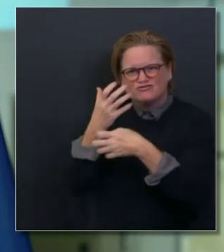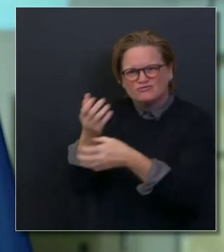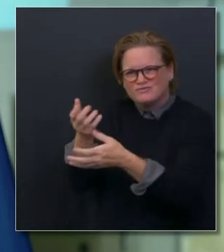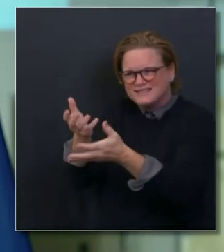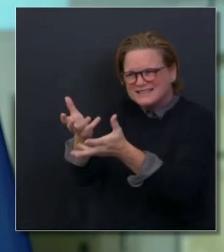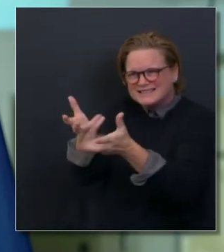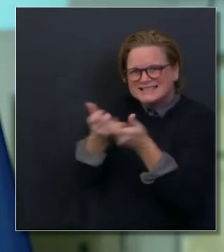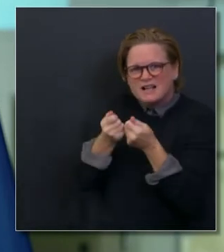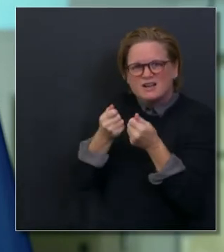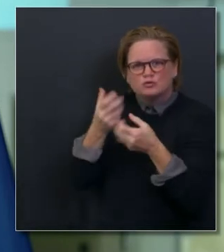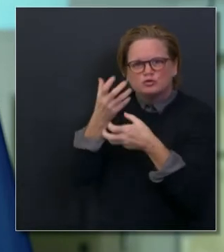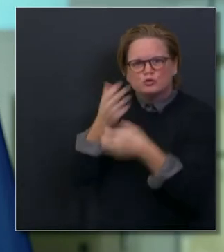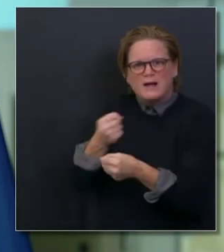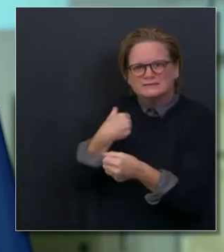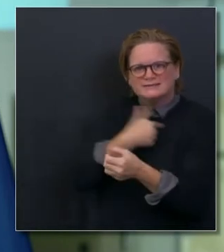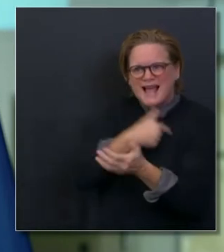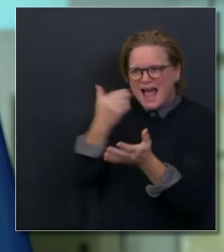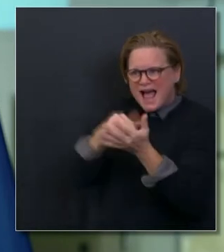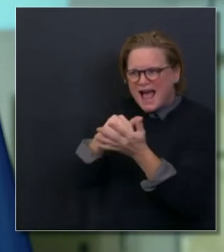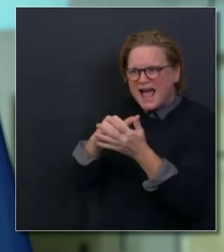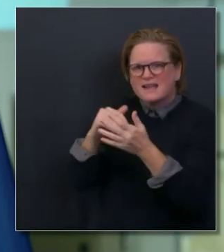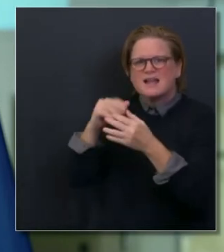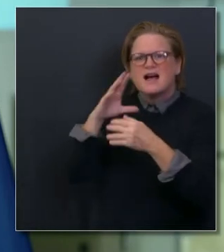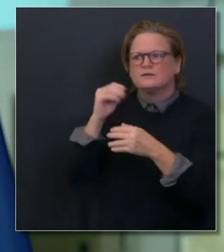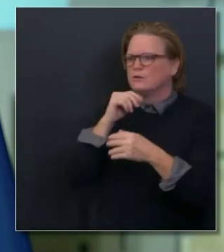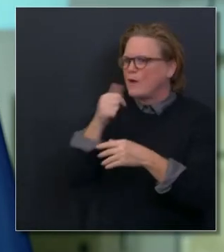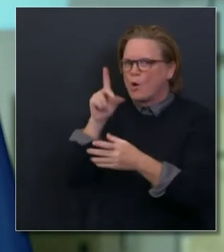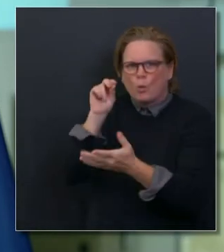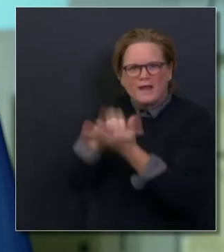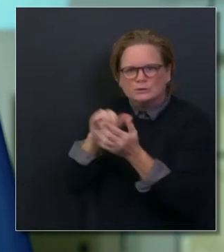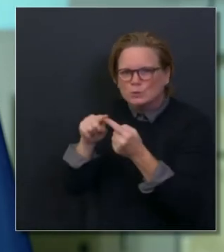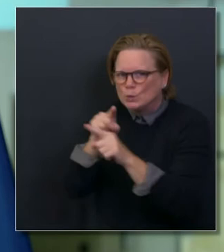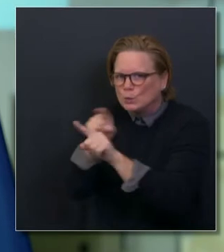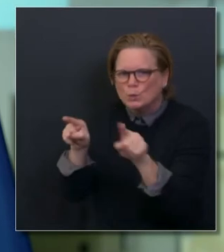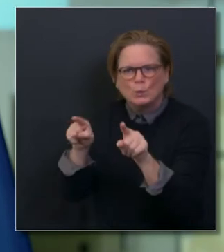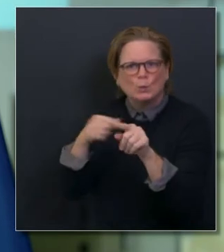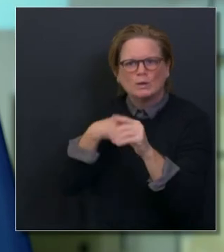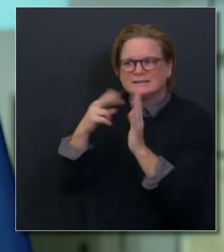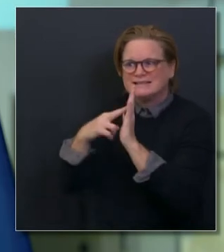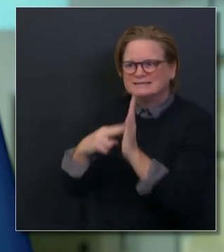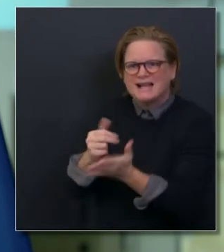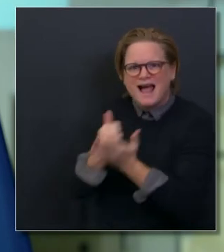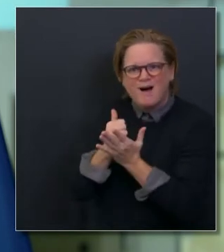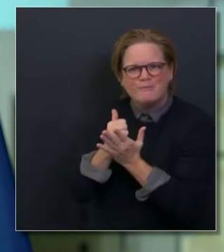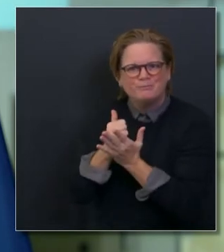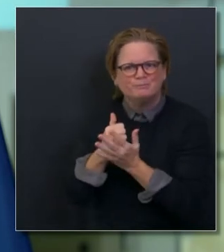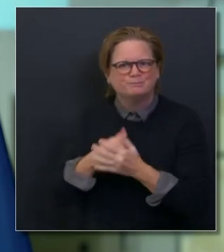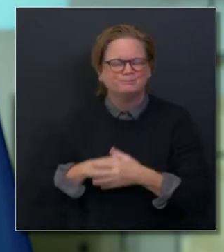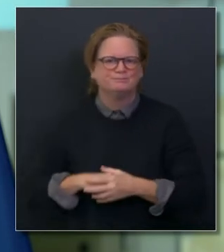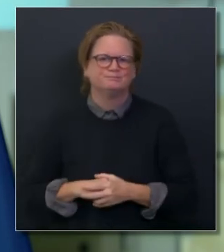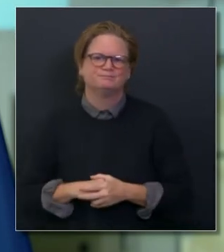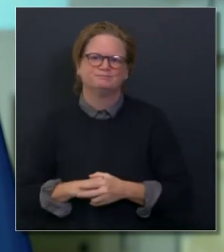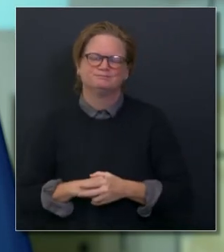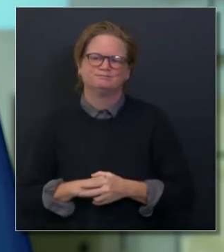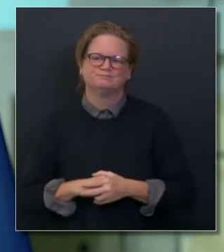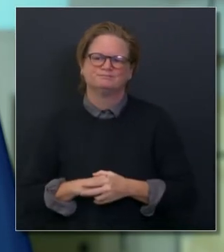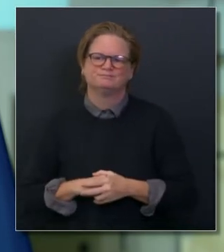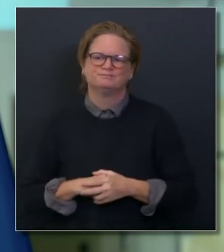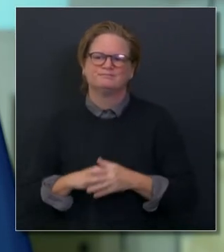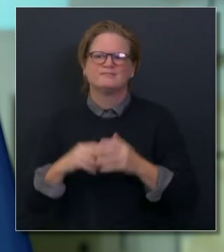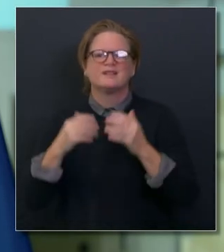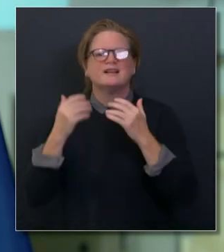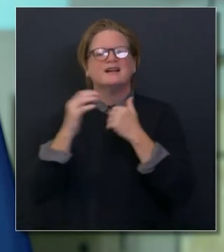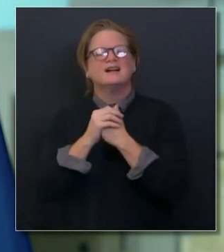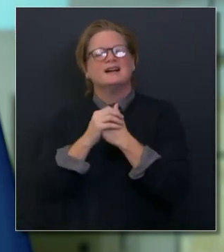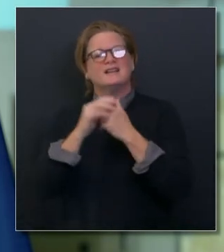Sí. Gobernador, usted dice que estamos en una